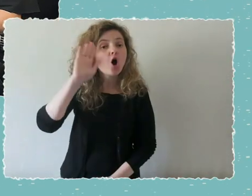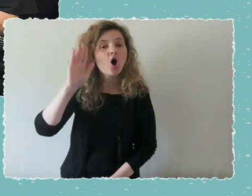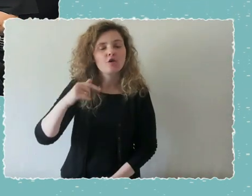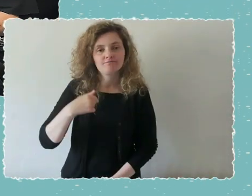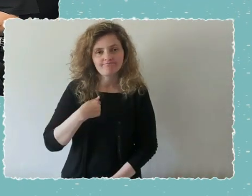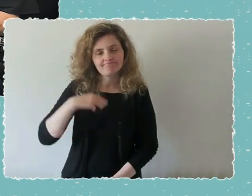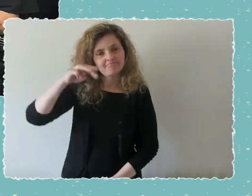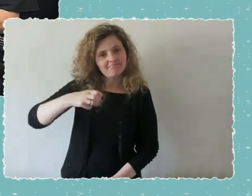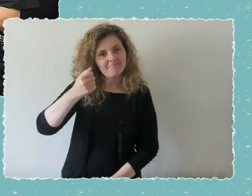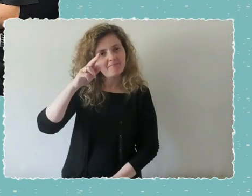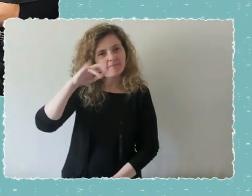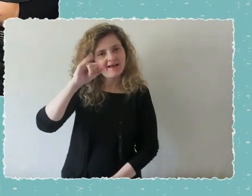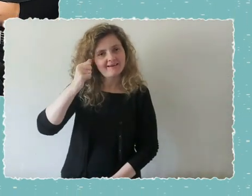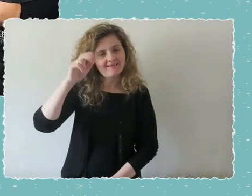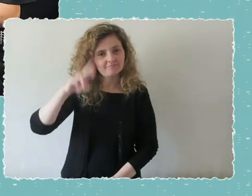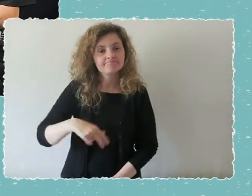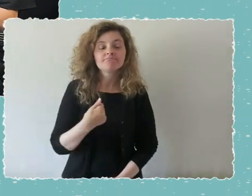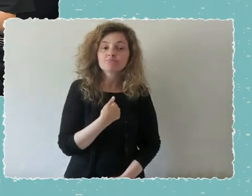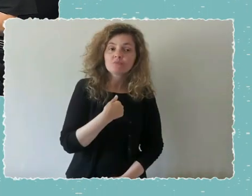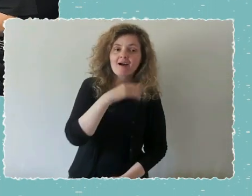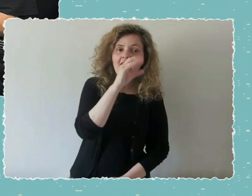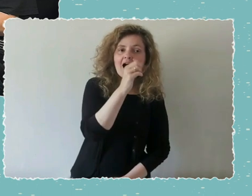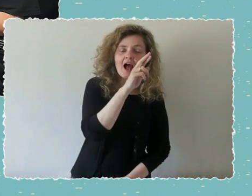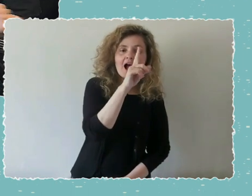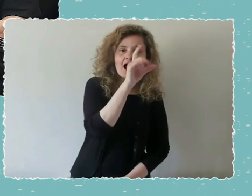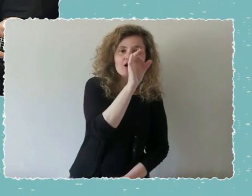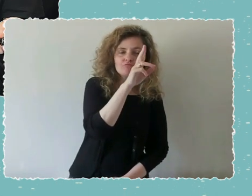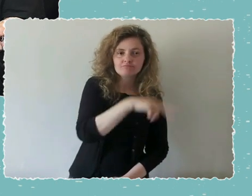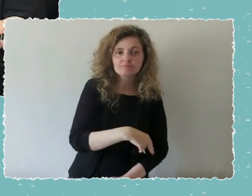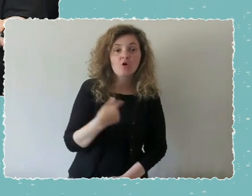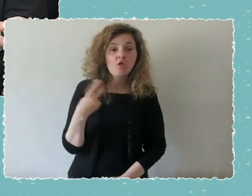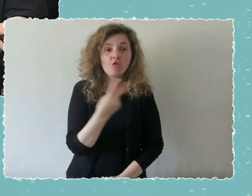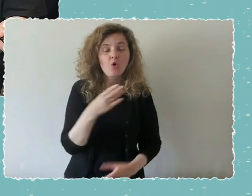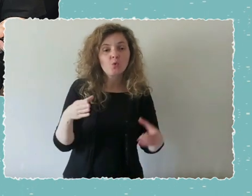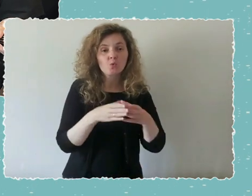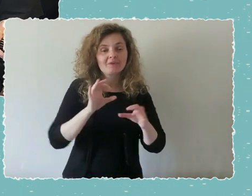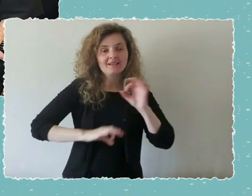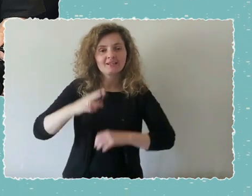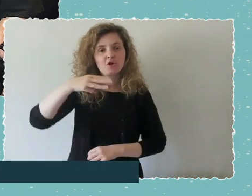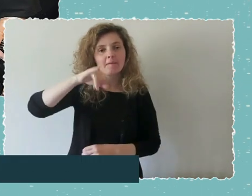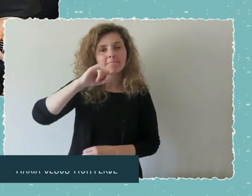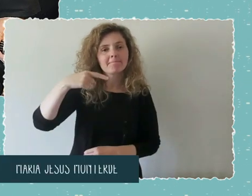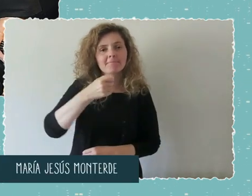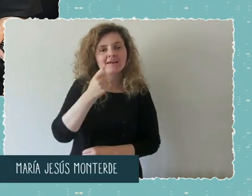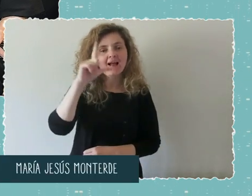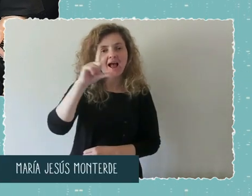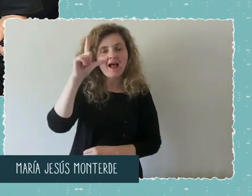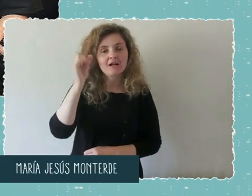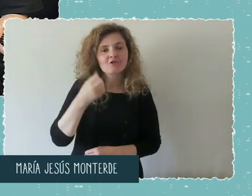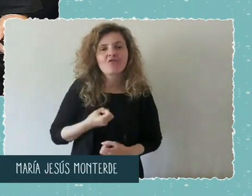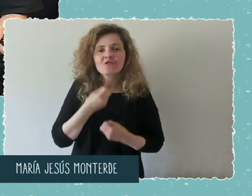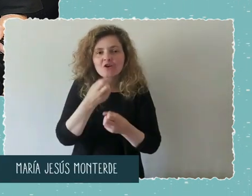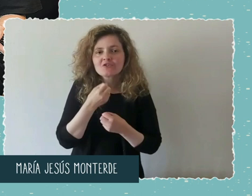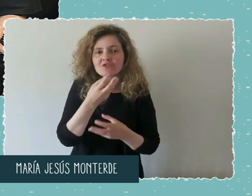Hola, eu son María. Eu son Carlos. Somos do grupo de teatro Migallas. E hoxe imos vos contar